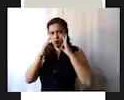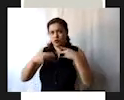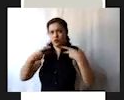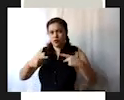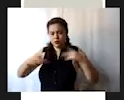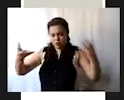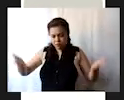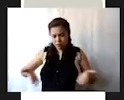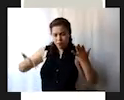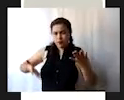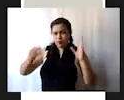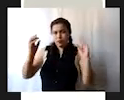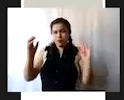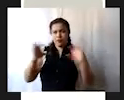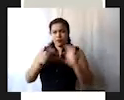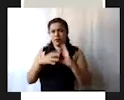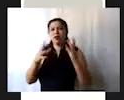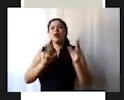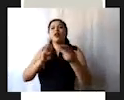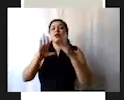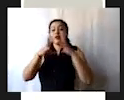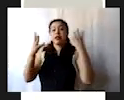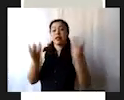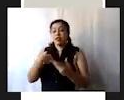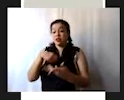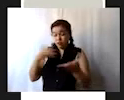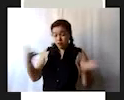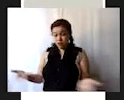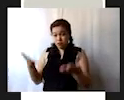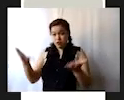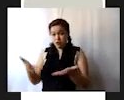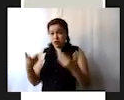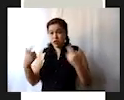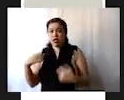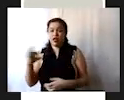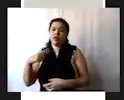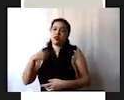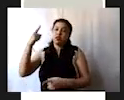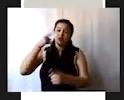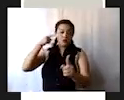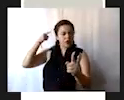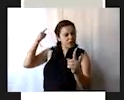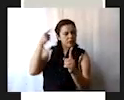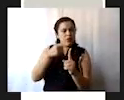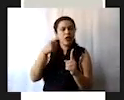le contribuimos al esquema de planetas. Nada más a lo mejor estoy enfocada en una, o realmente, si